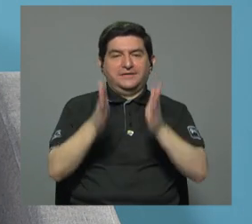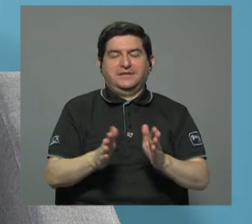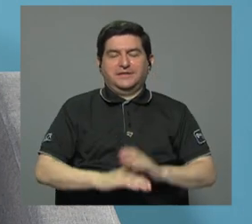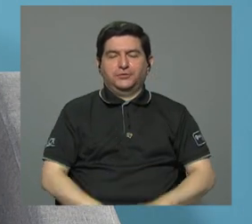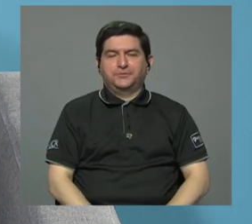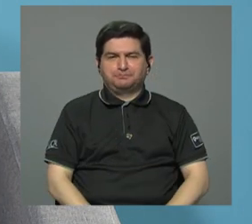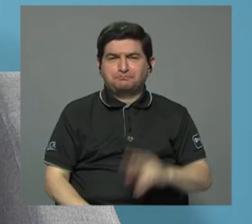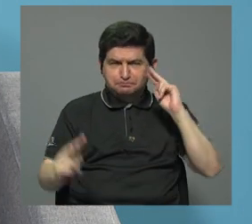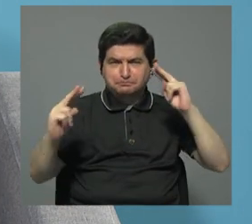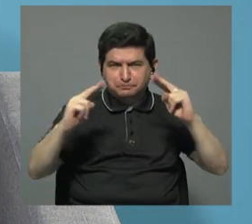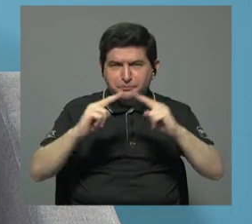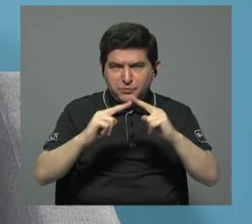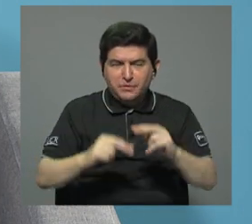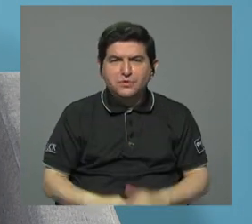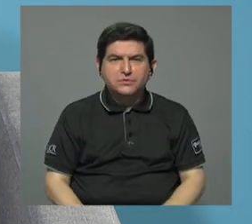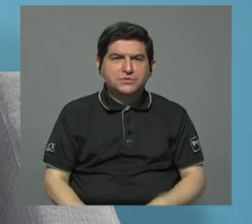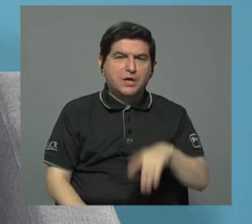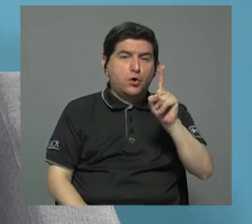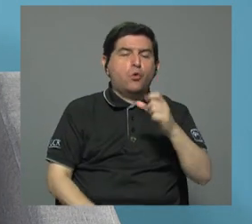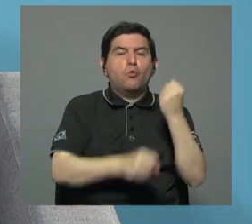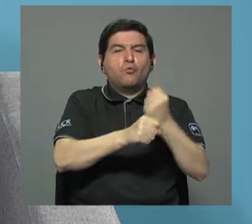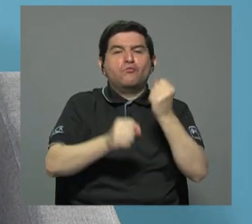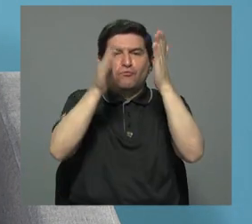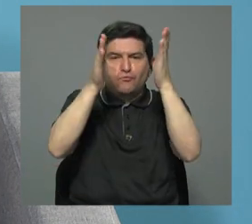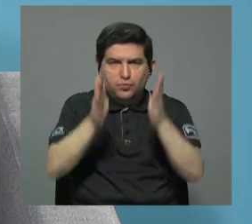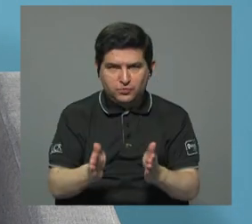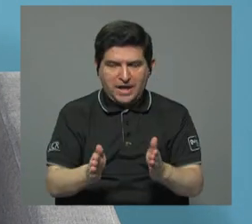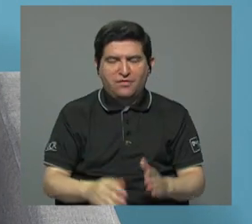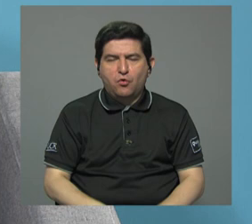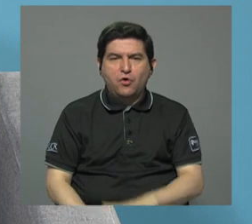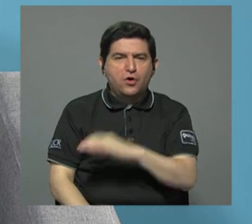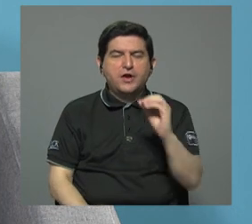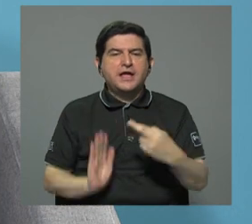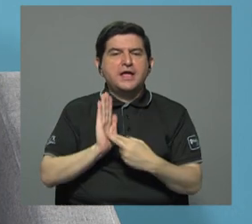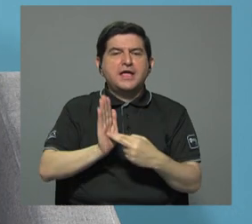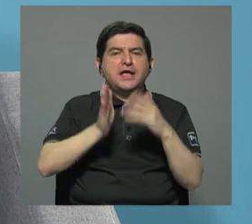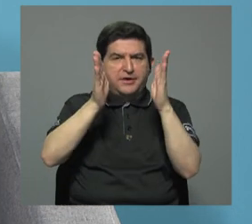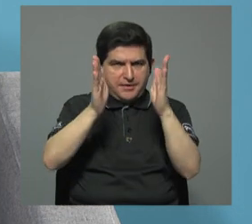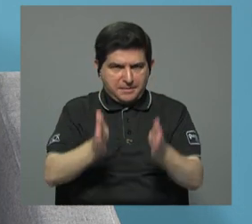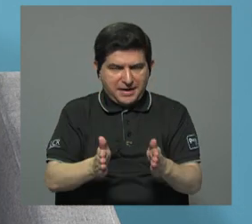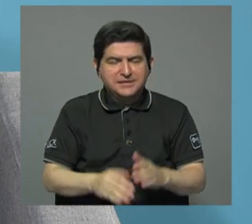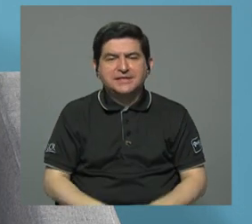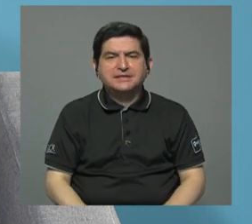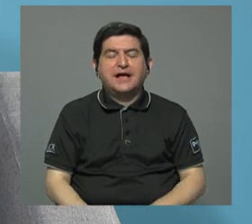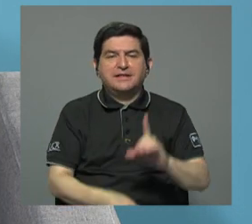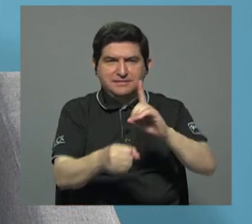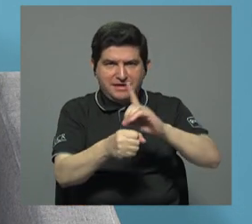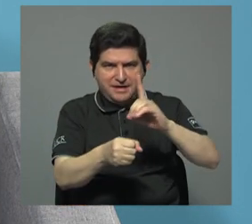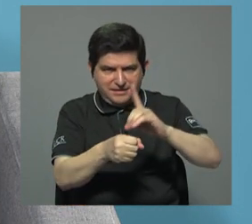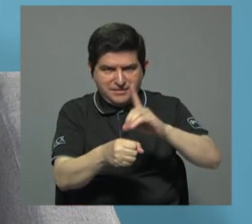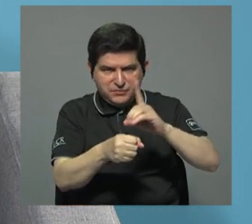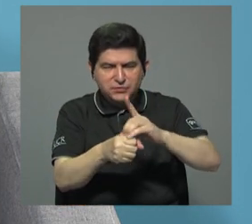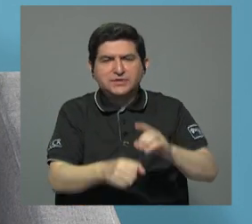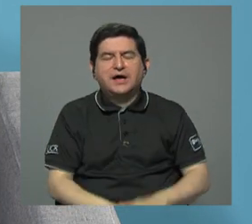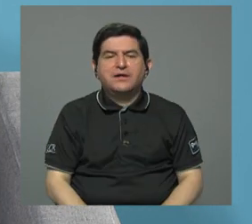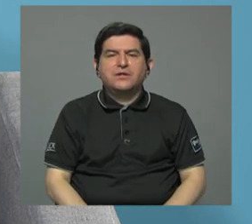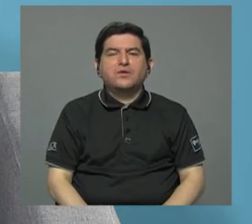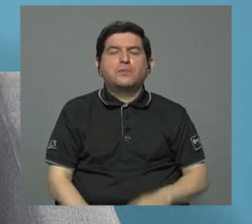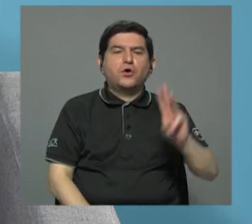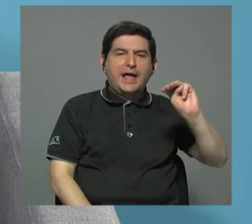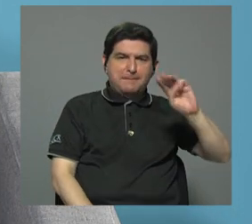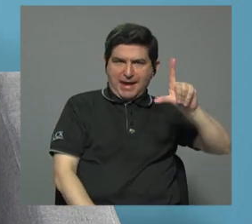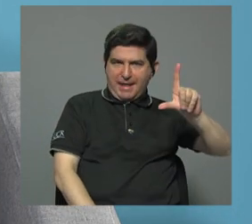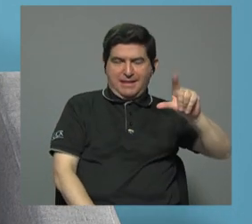lo conocimos como uno de los fundadores y como representante también a una diputación por el Partido